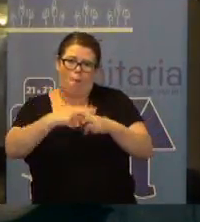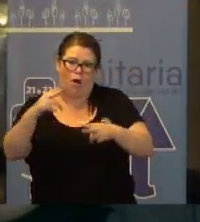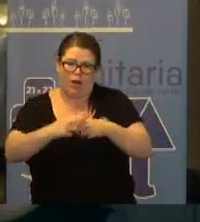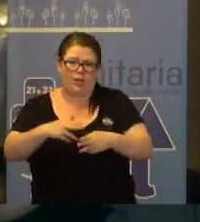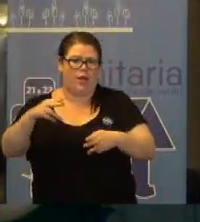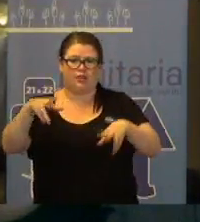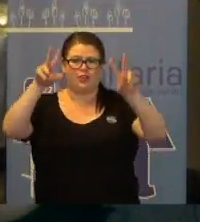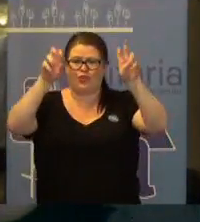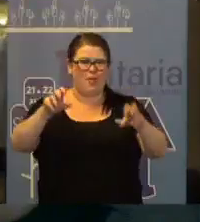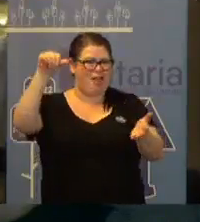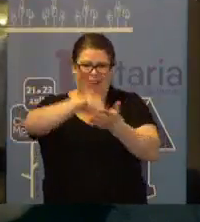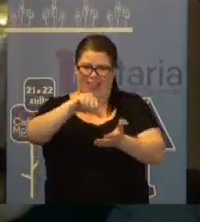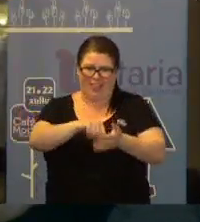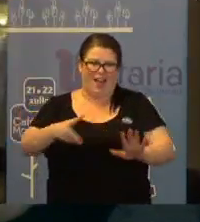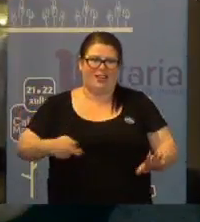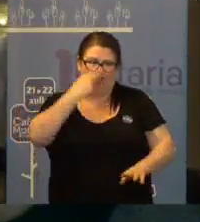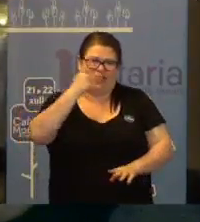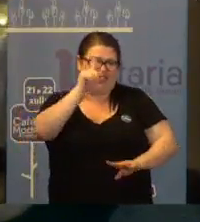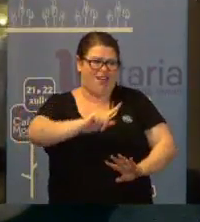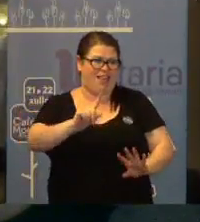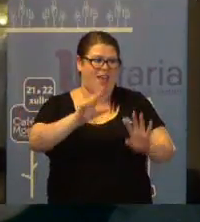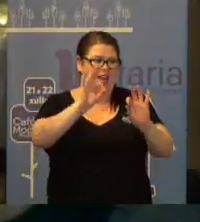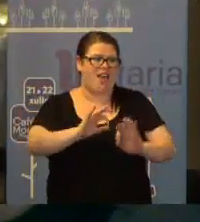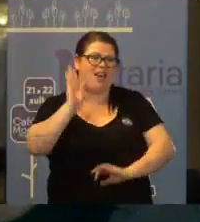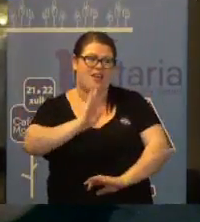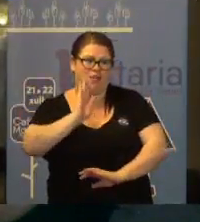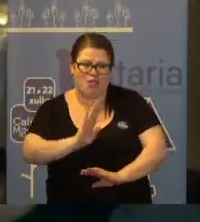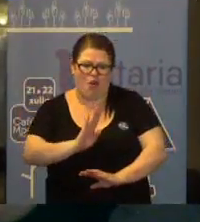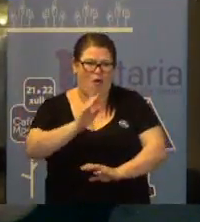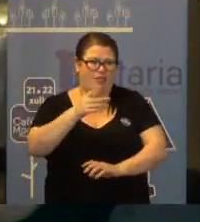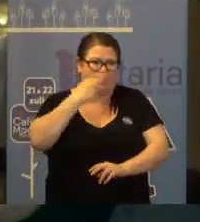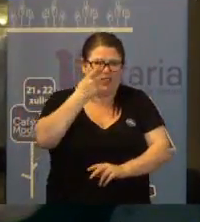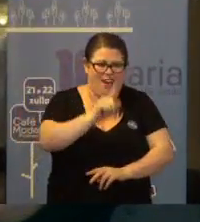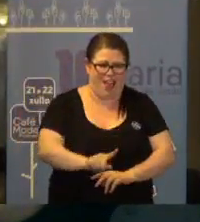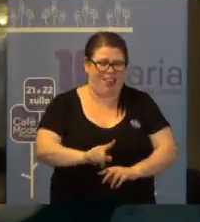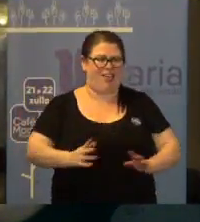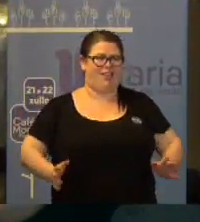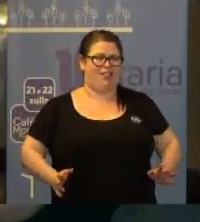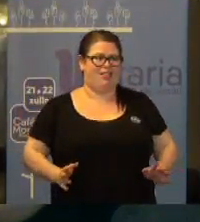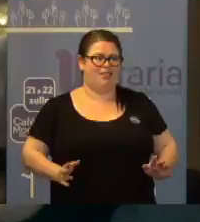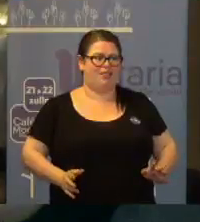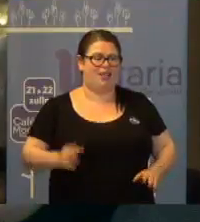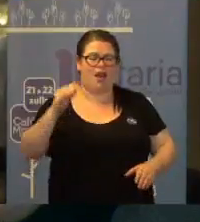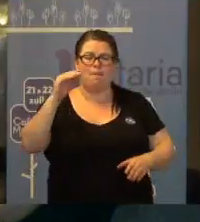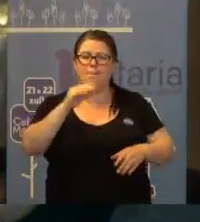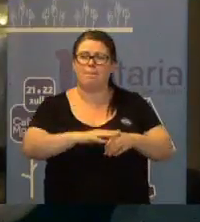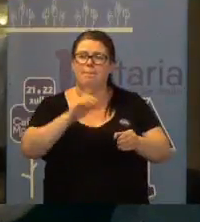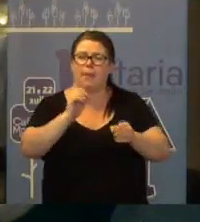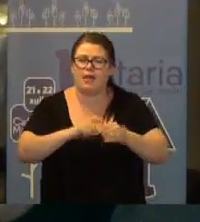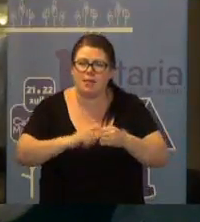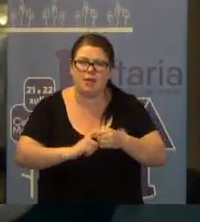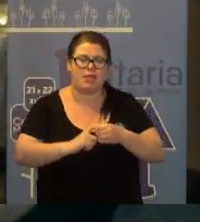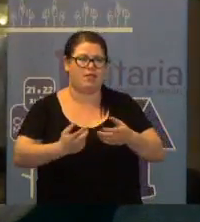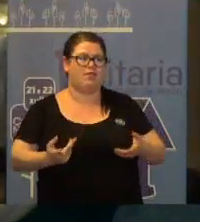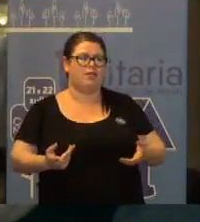que pense que a ética non lle interesa a nadie, que a corrupción non lle interesa a nadie, que a falta de democracia e a participación nas organizacións non lle interesa a